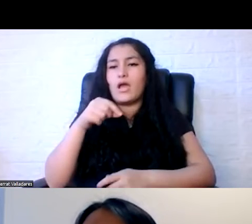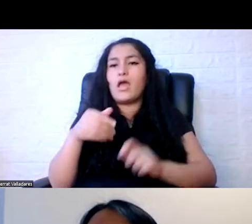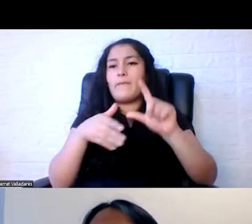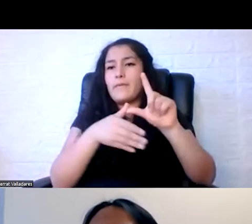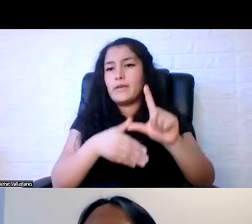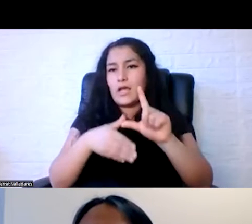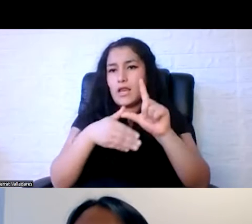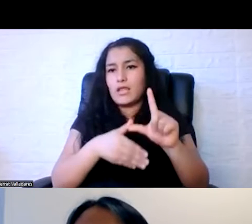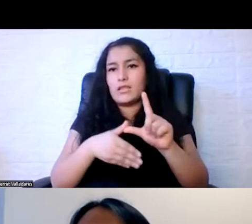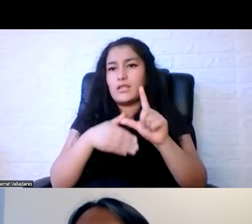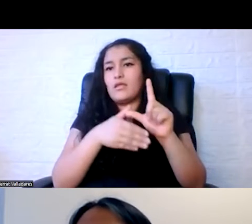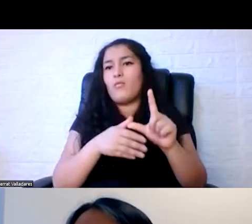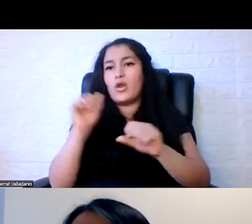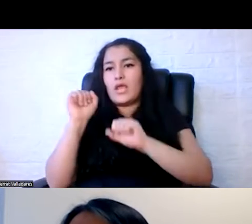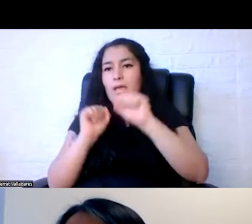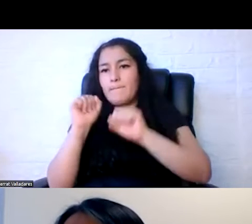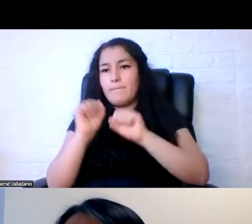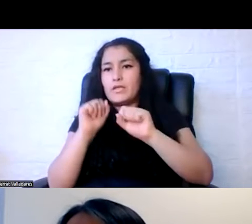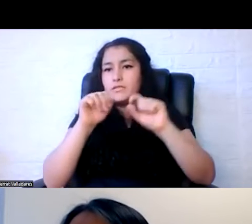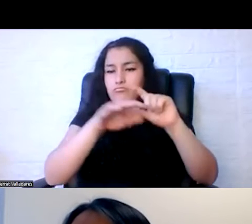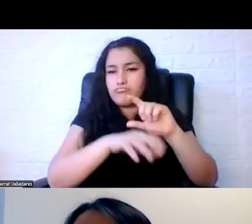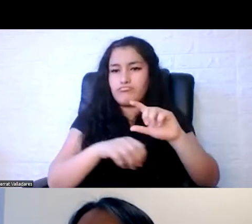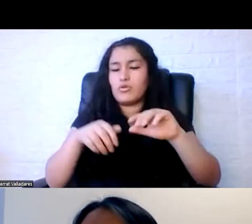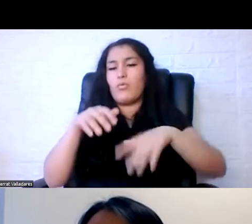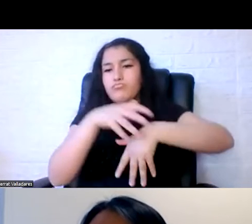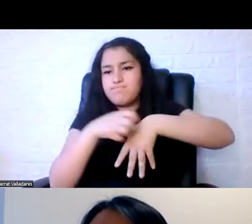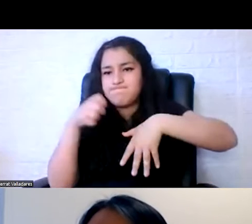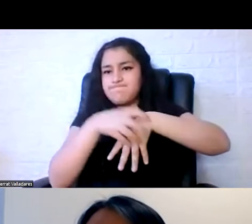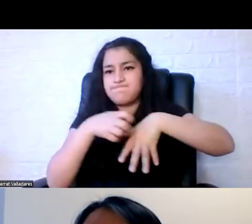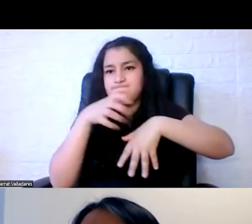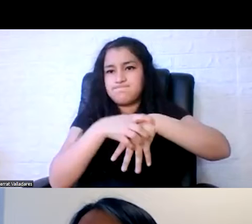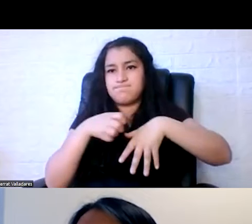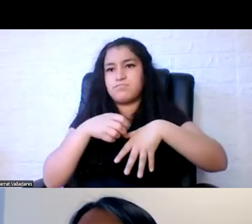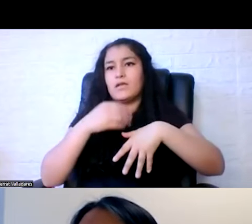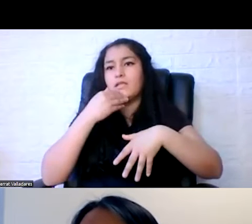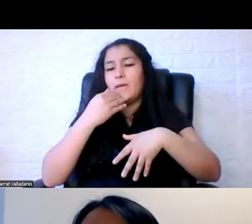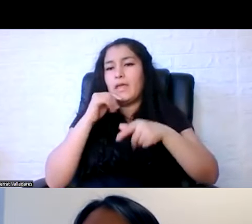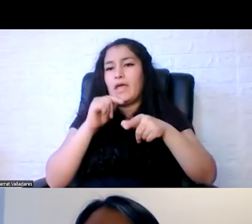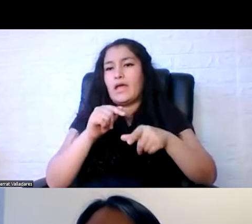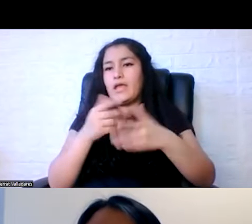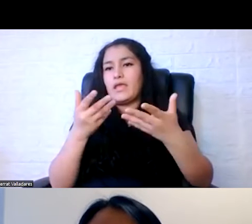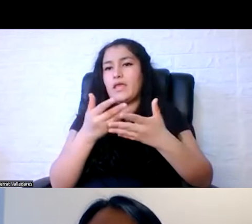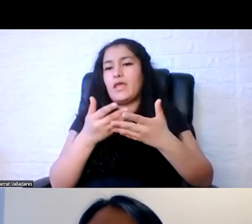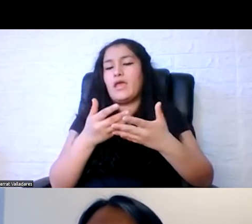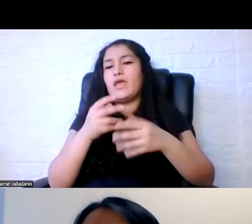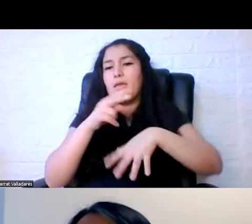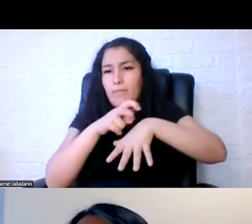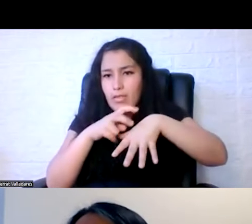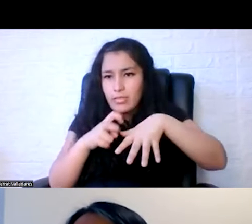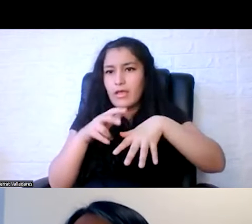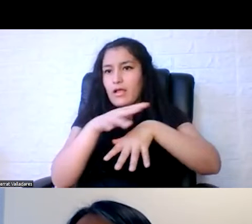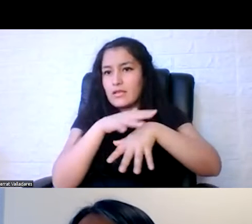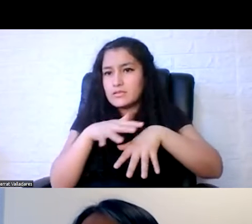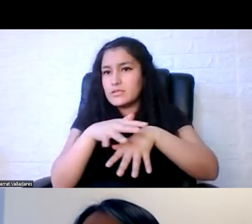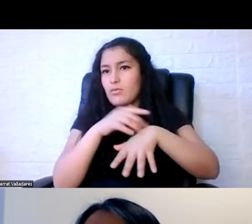industrias extractivistas, y acá, ¿no?, un reporte en el que me tocó colaborar que investiga la acción de Barrick Gold. Y